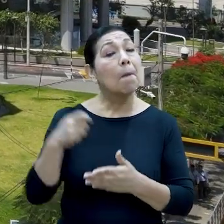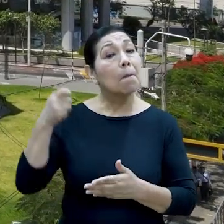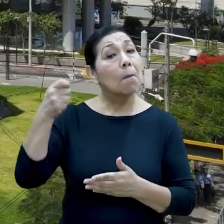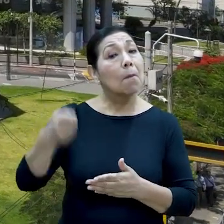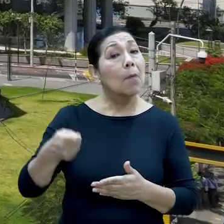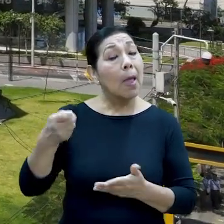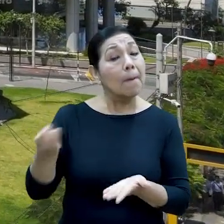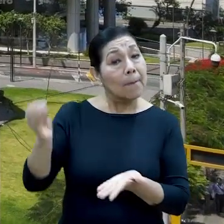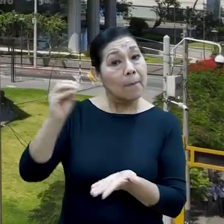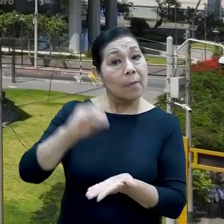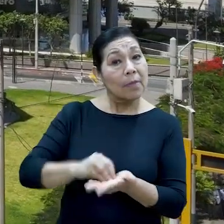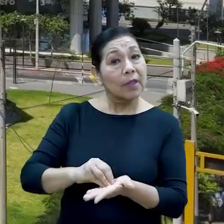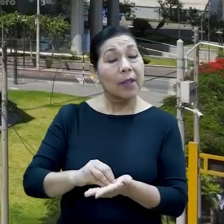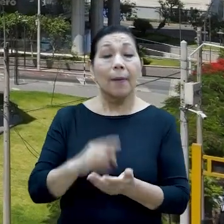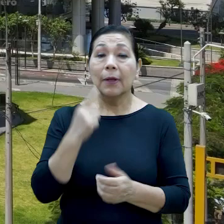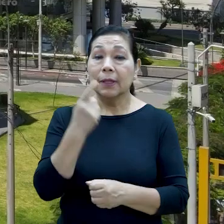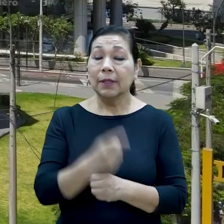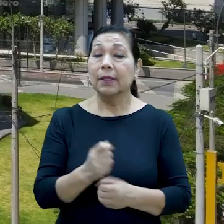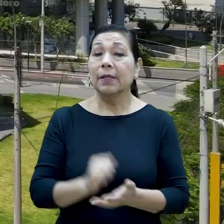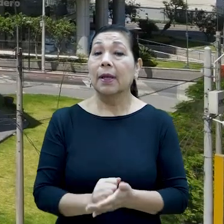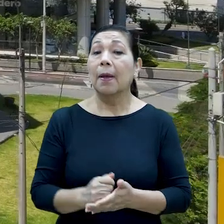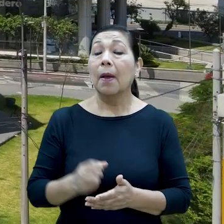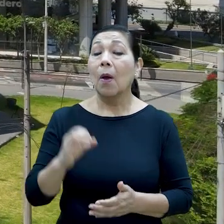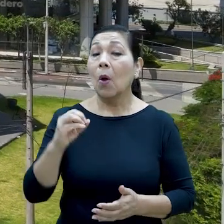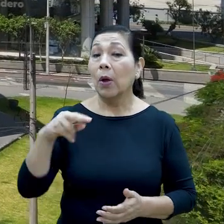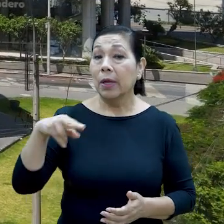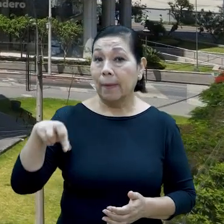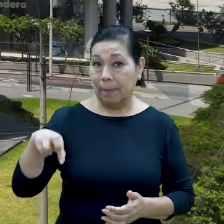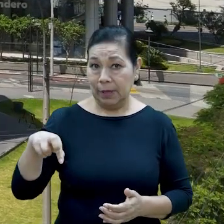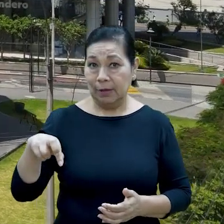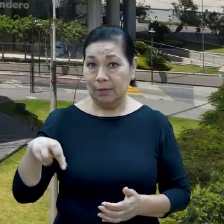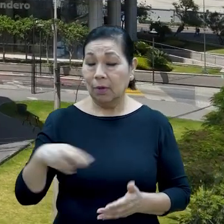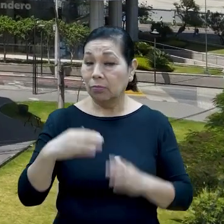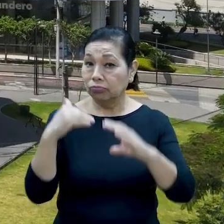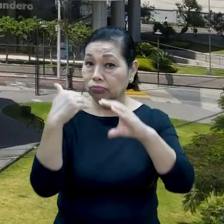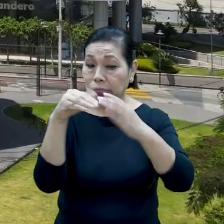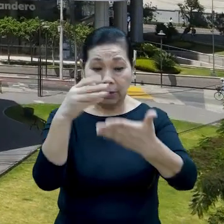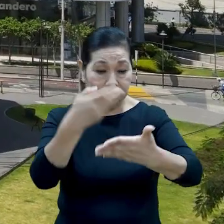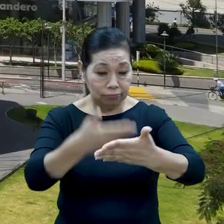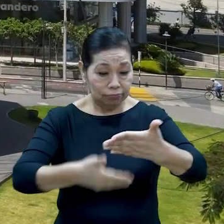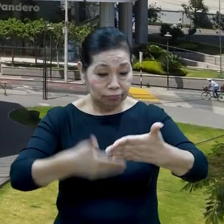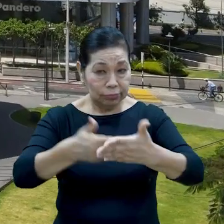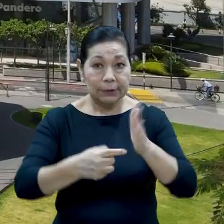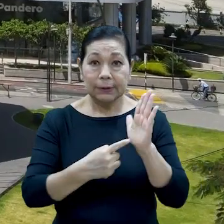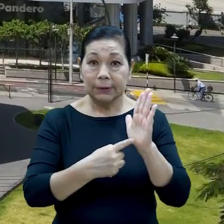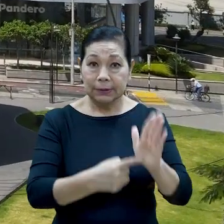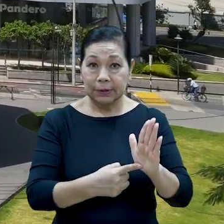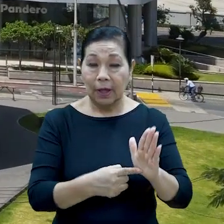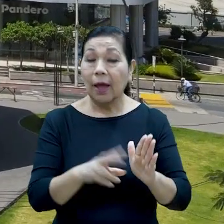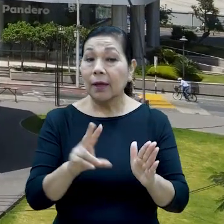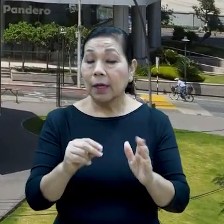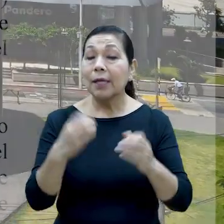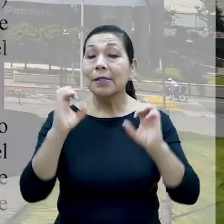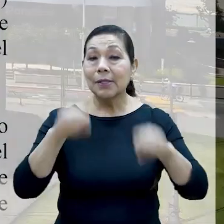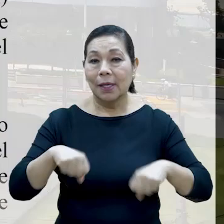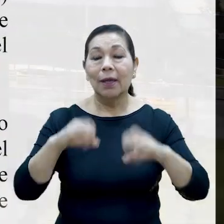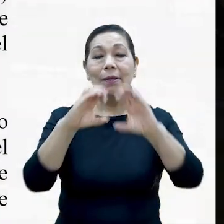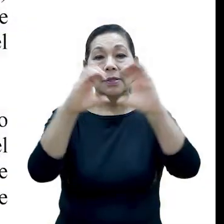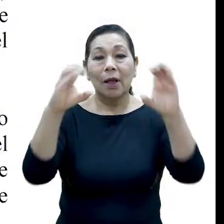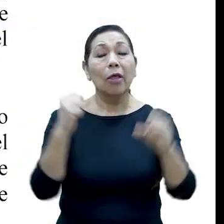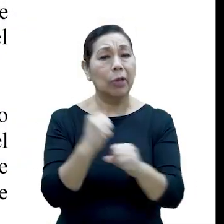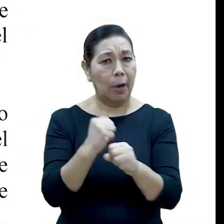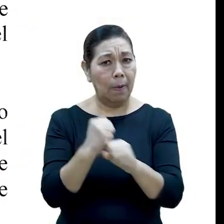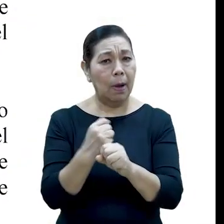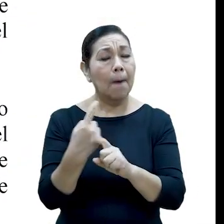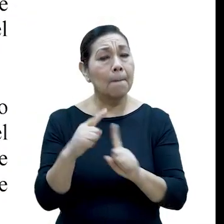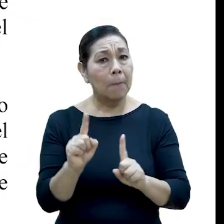acreditar aportaciones adicionales de la demandante al Sistema Nacional de Pensiones, se revisaron los documentos que presentó y que certifican